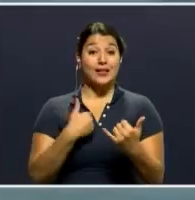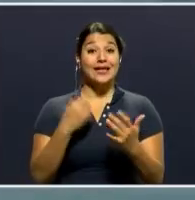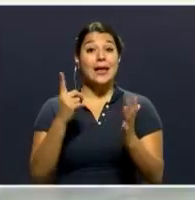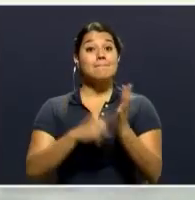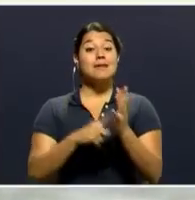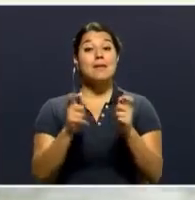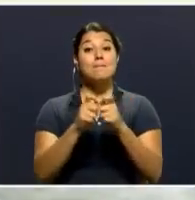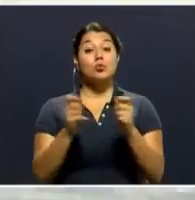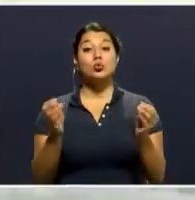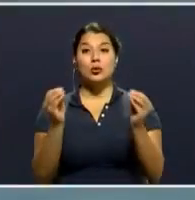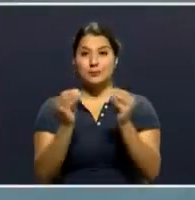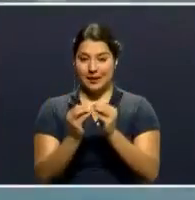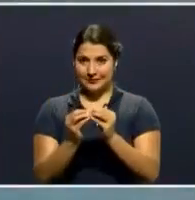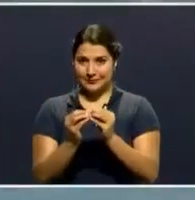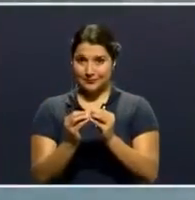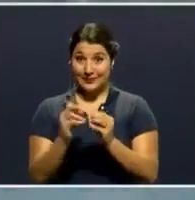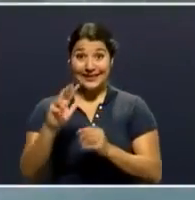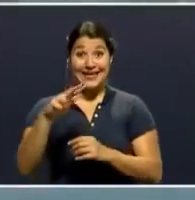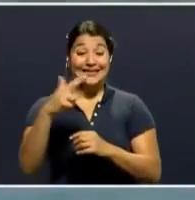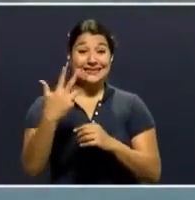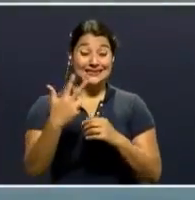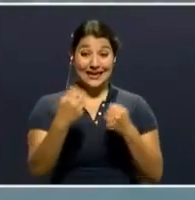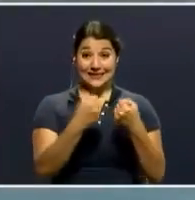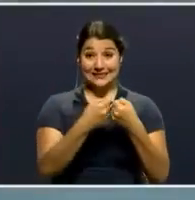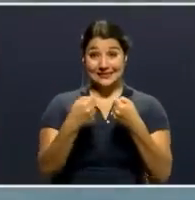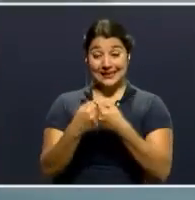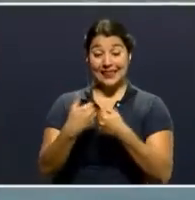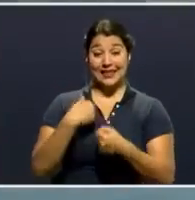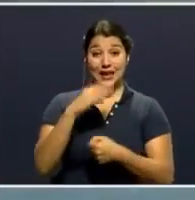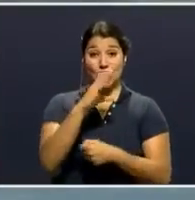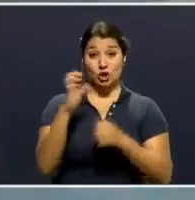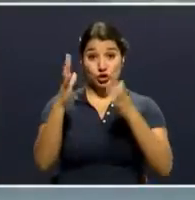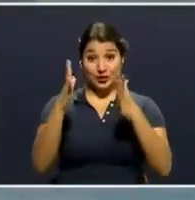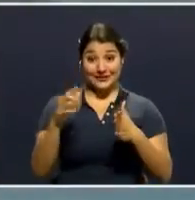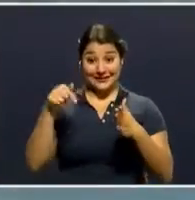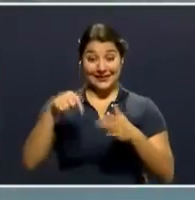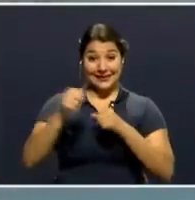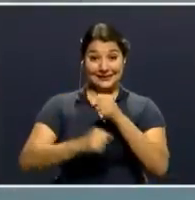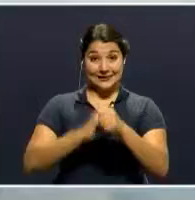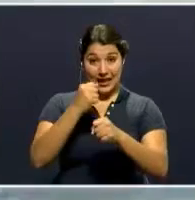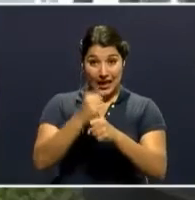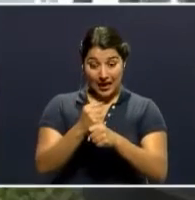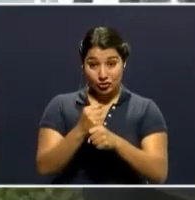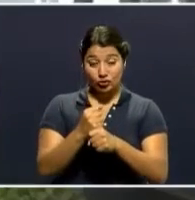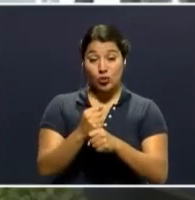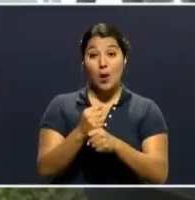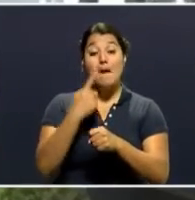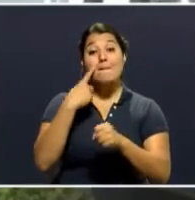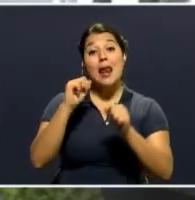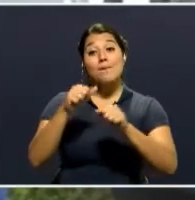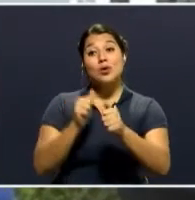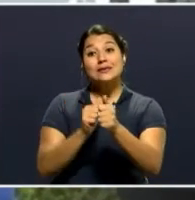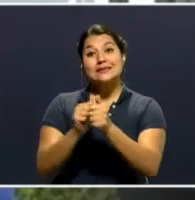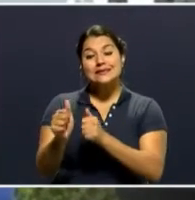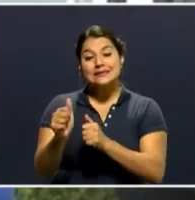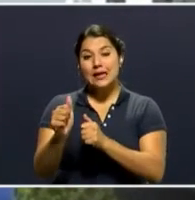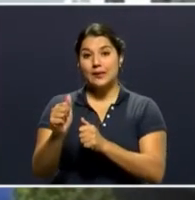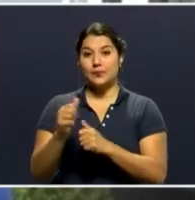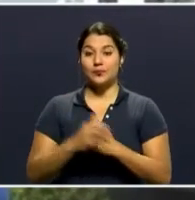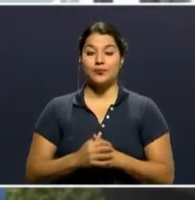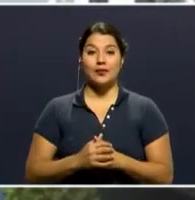más al ranking es la tercera fecha de la costarricense en lo que va del año en la serie de clasificación mundial